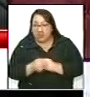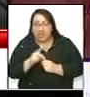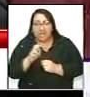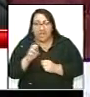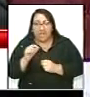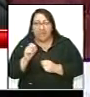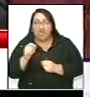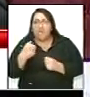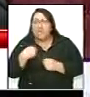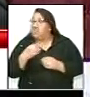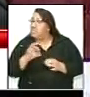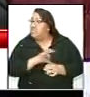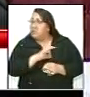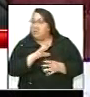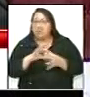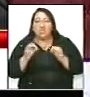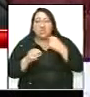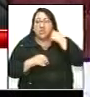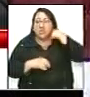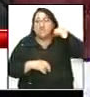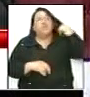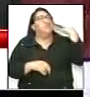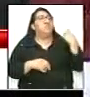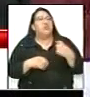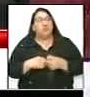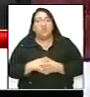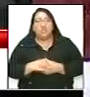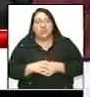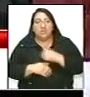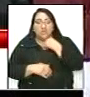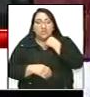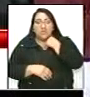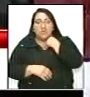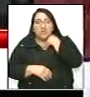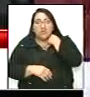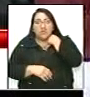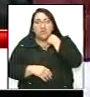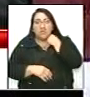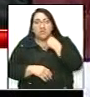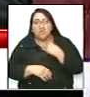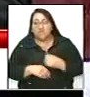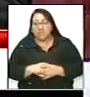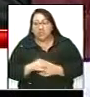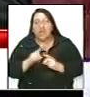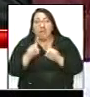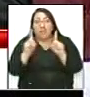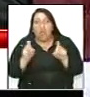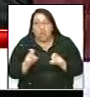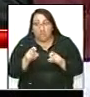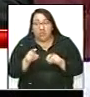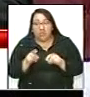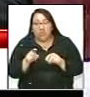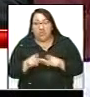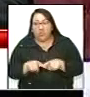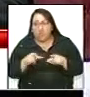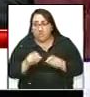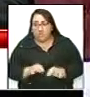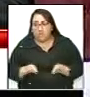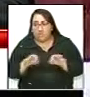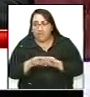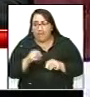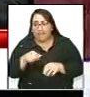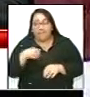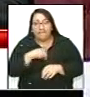doloso y tener reconocida trayectoria profesional y solvencia moral. Ok. La pregunta y el escenario relevante